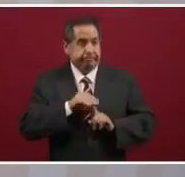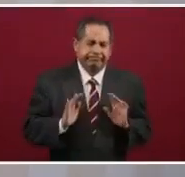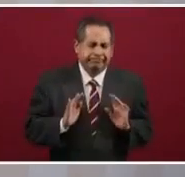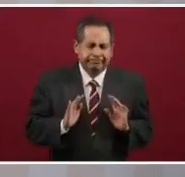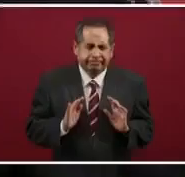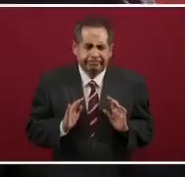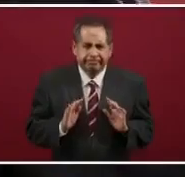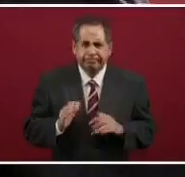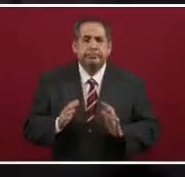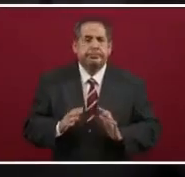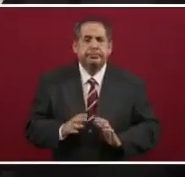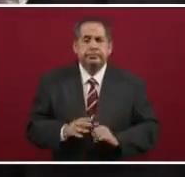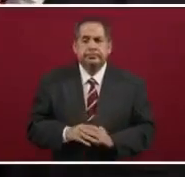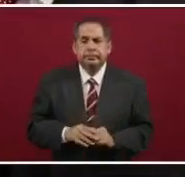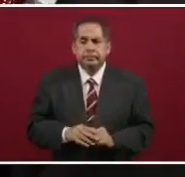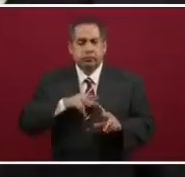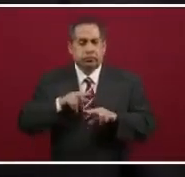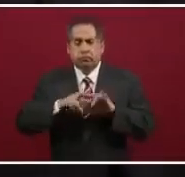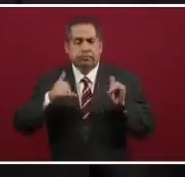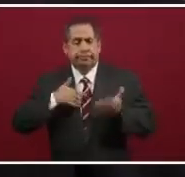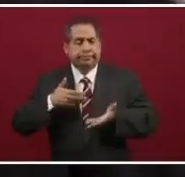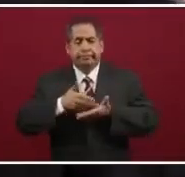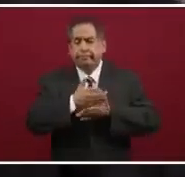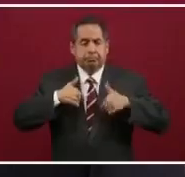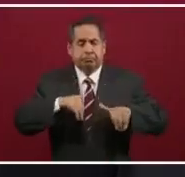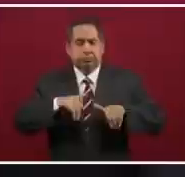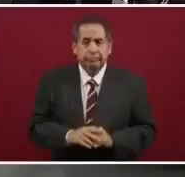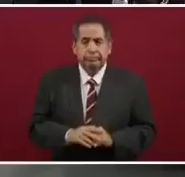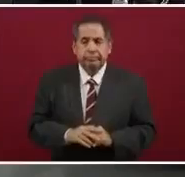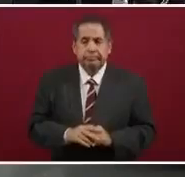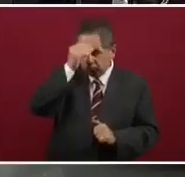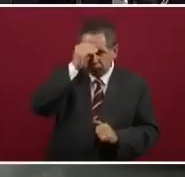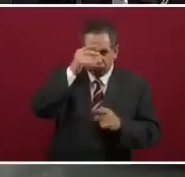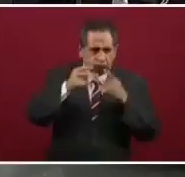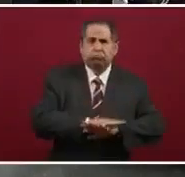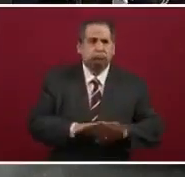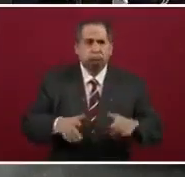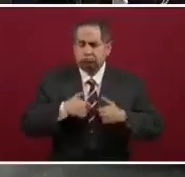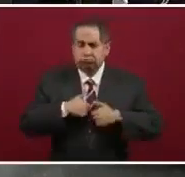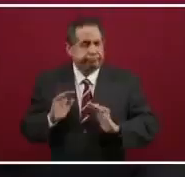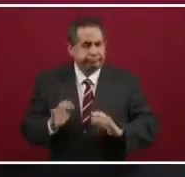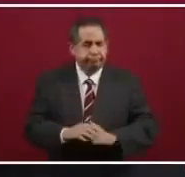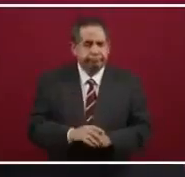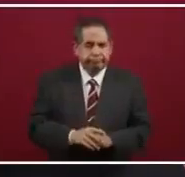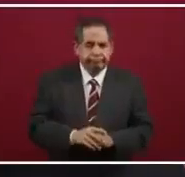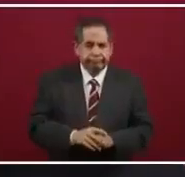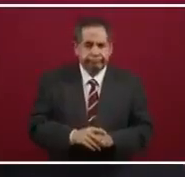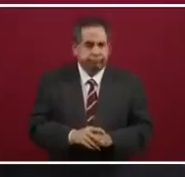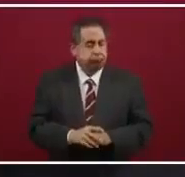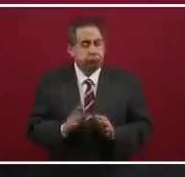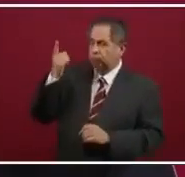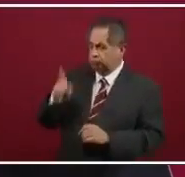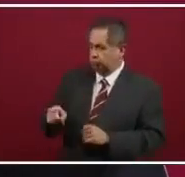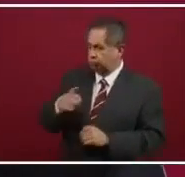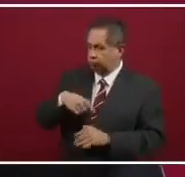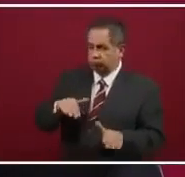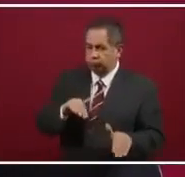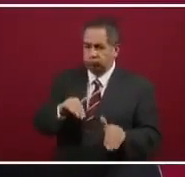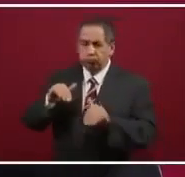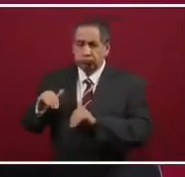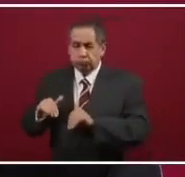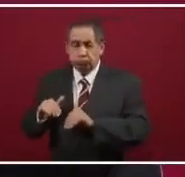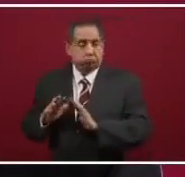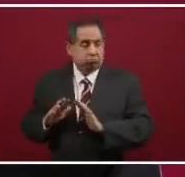porque no me metí a opinar en nada y dimos la instrucción y